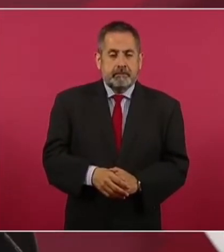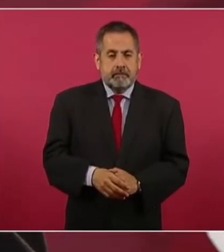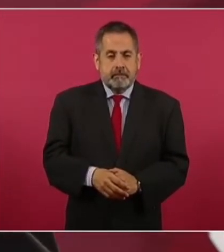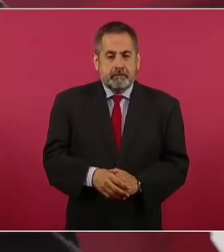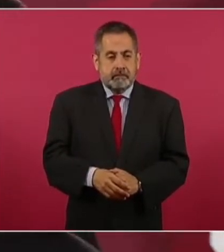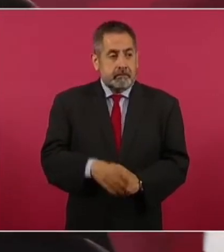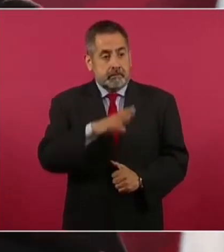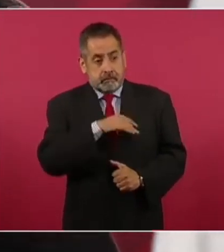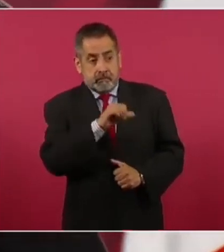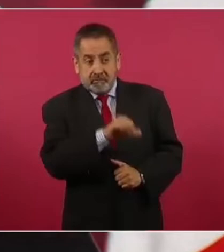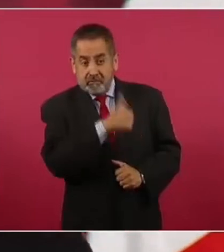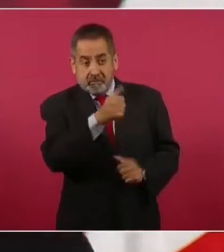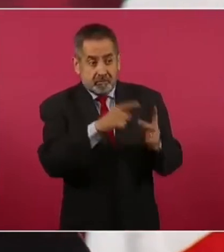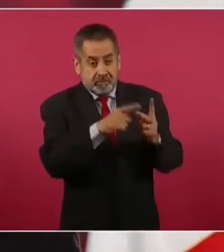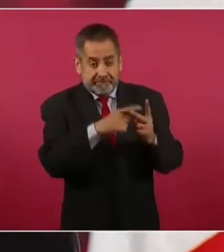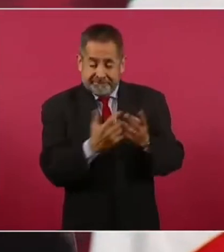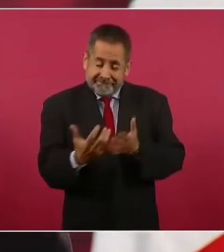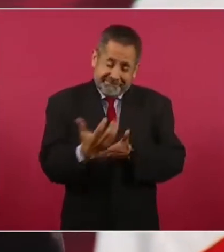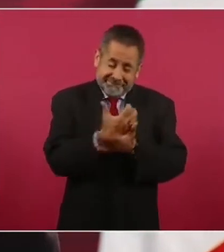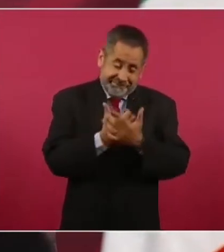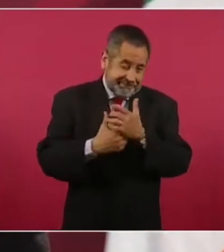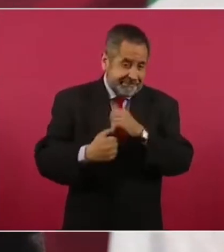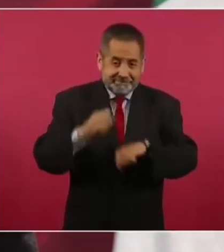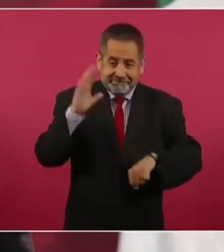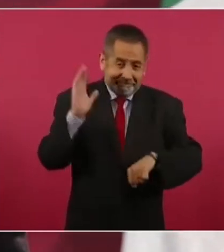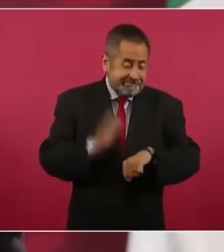Y hay otros que recibían más,